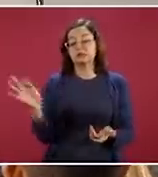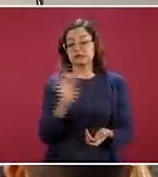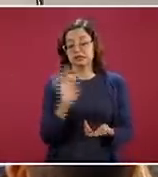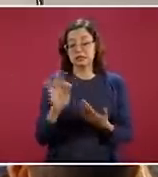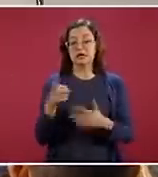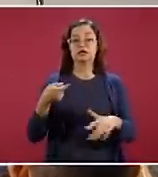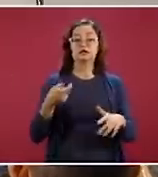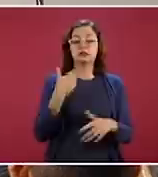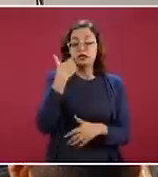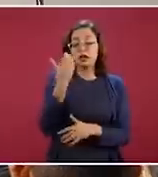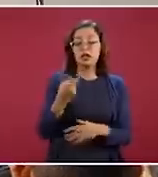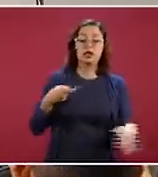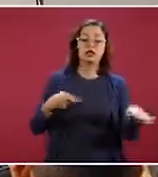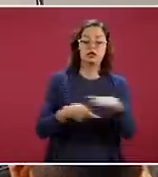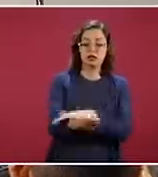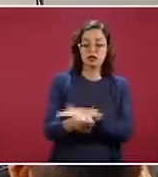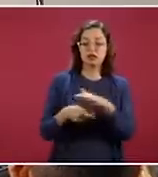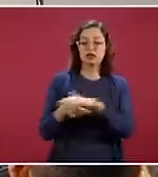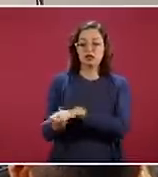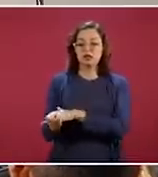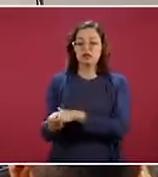a compañeros